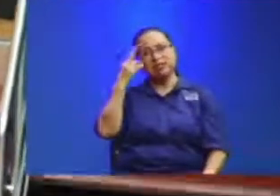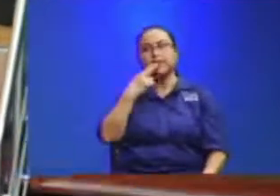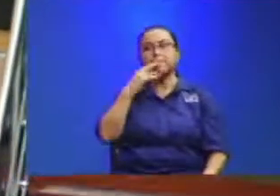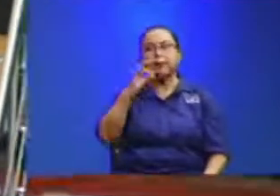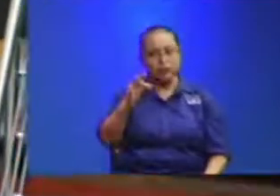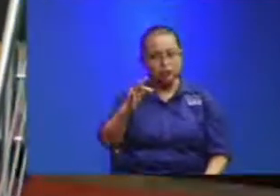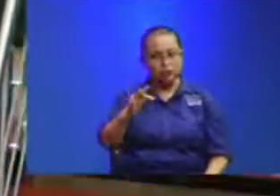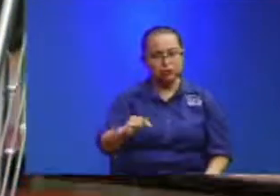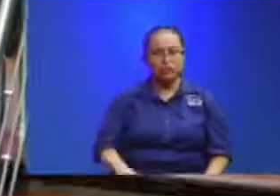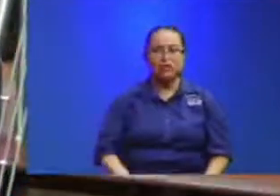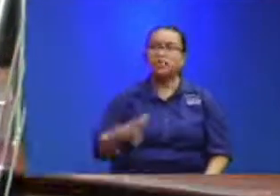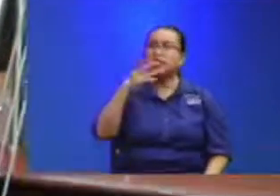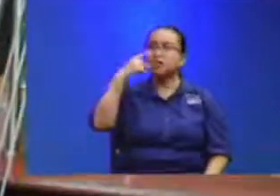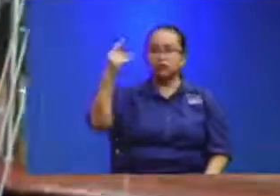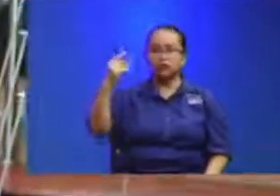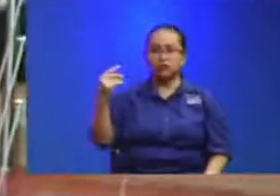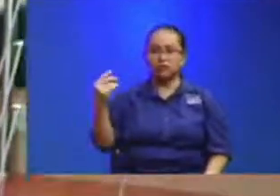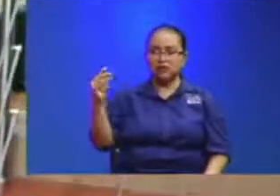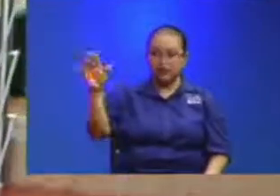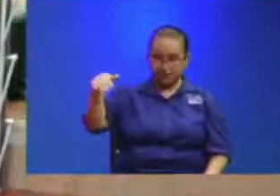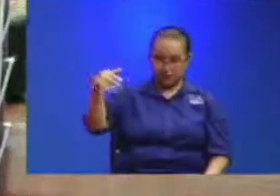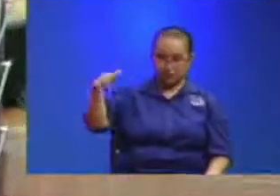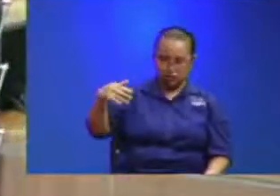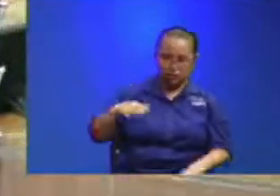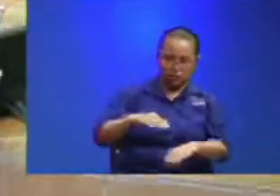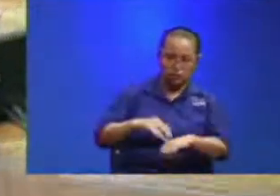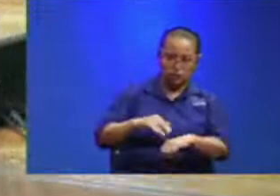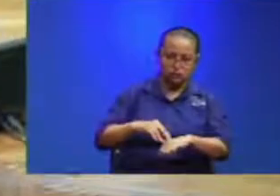que dios los llamó al ministerio